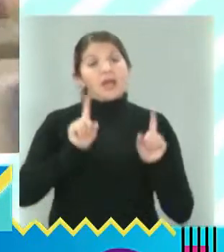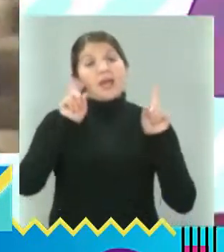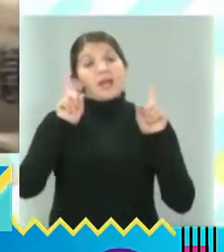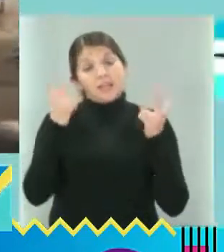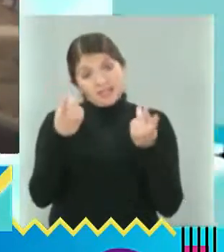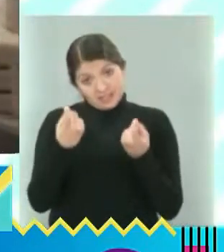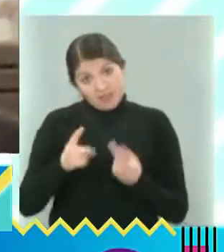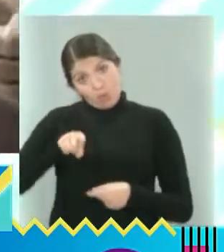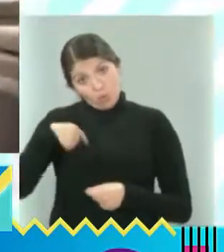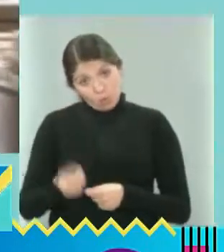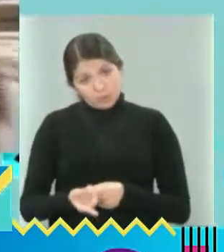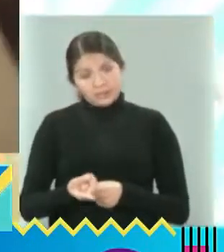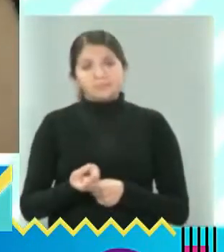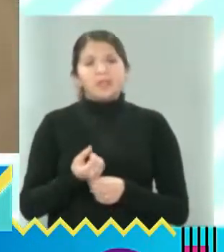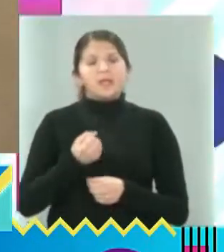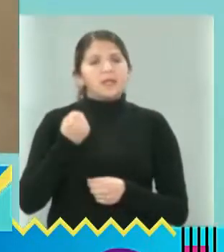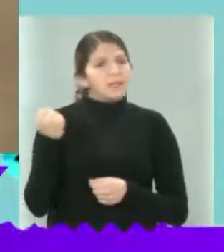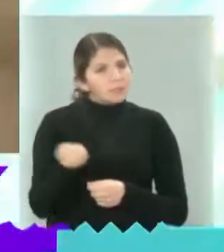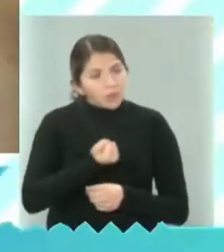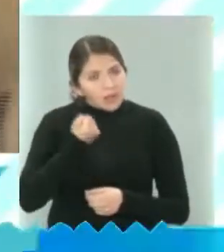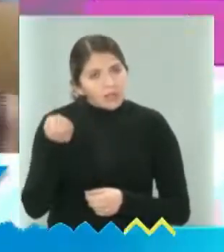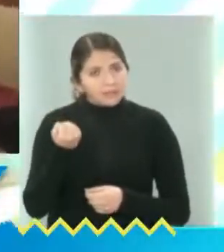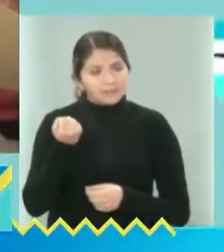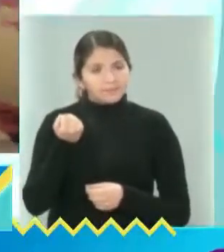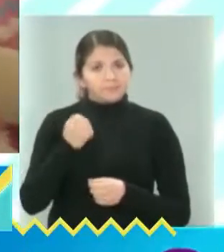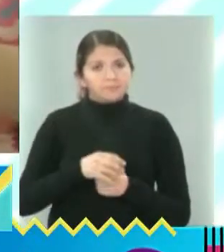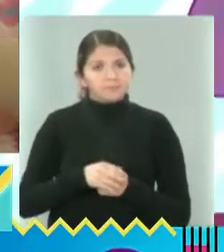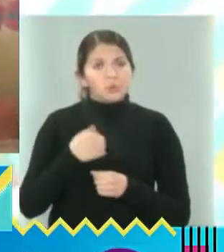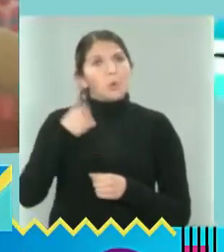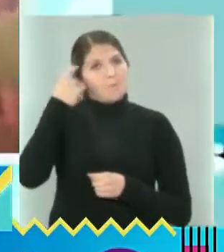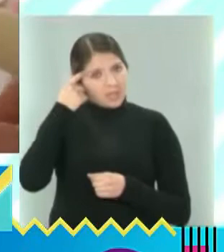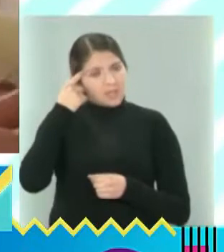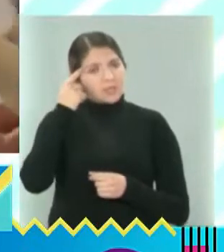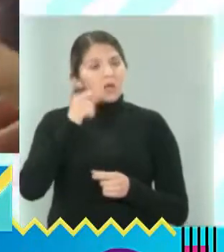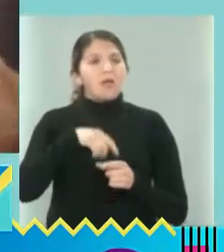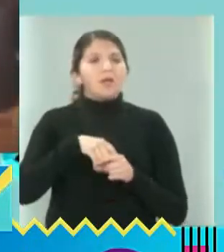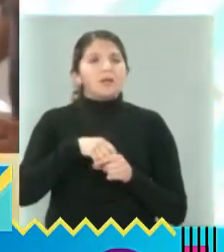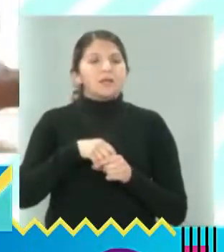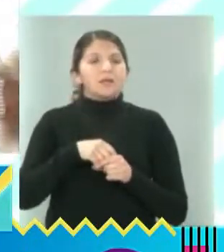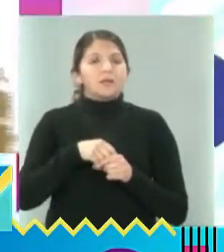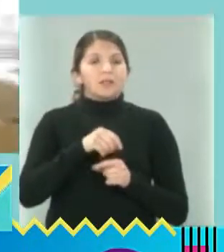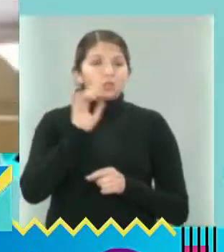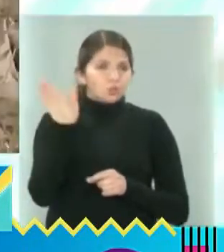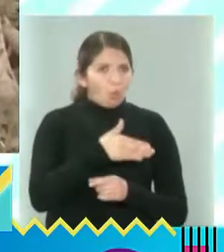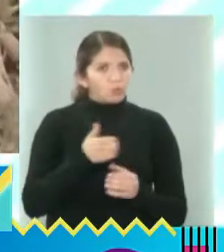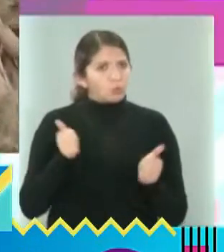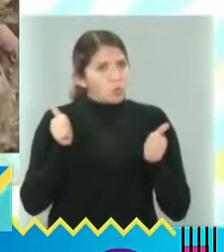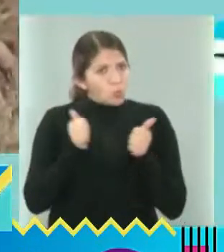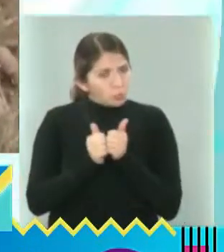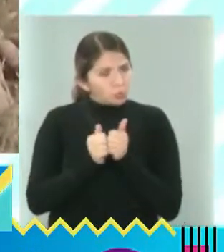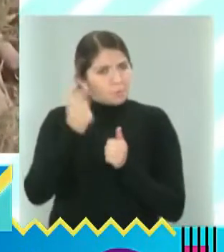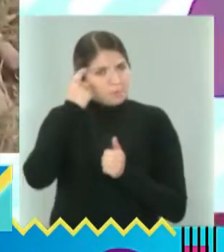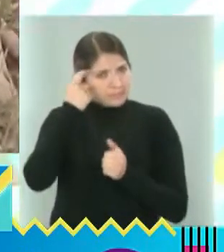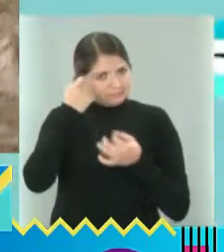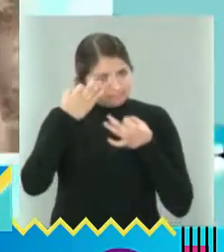ocurre que es importante es profundizar, y yo no digo que no se haga, pero sí digo que está bueno profundizar entre todos en lo que tiene que ver con